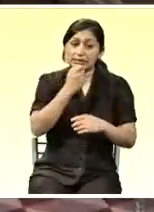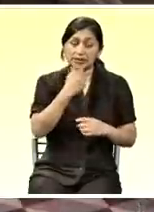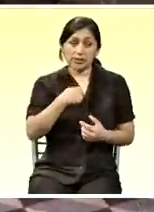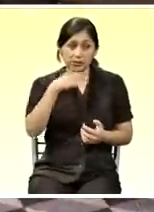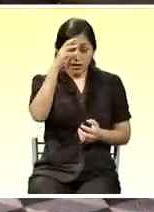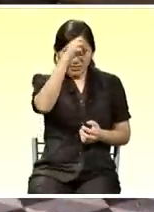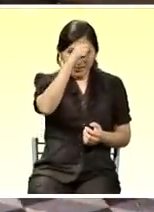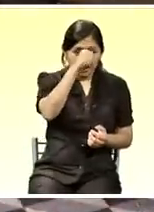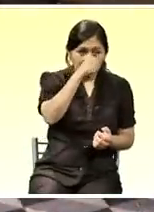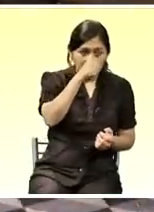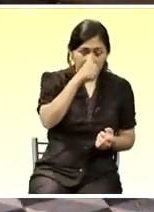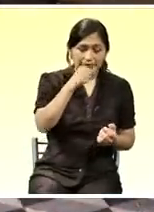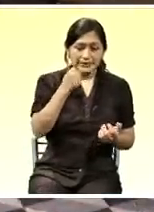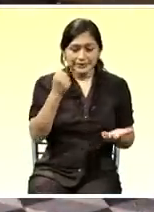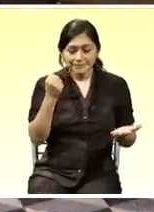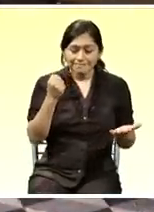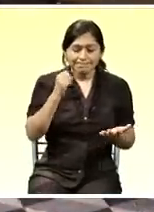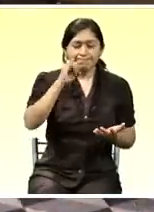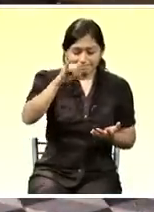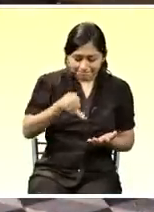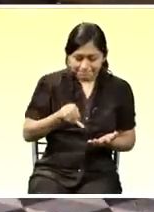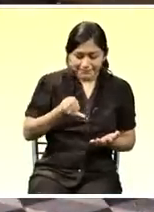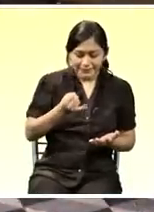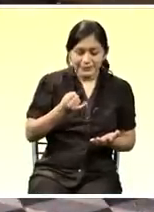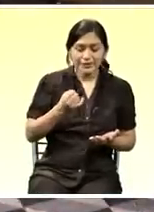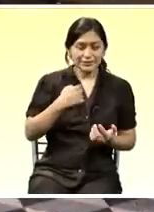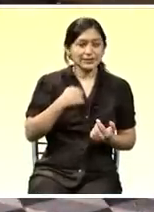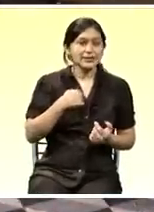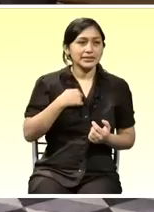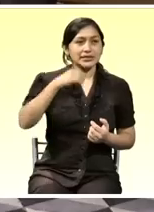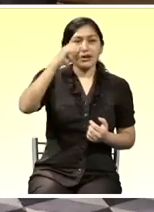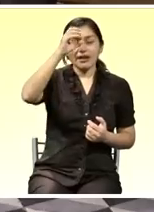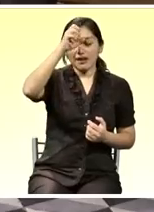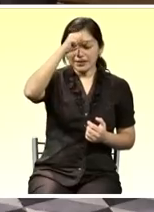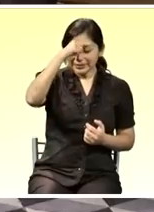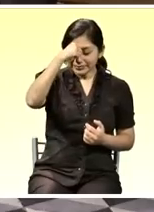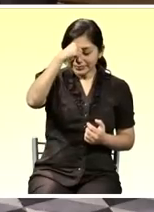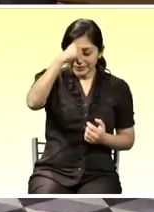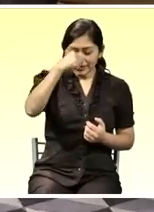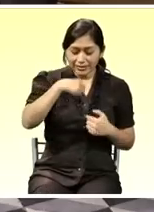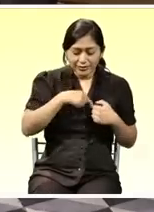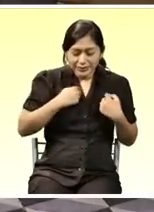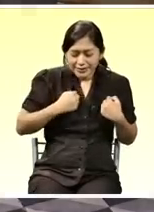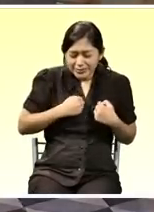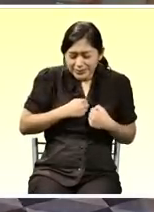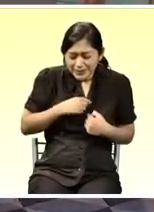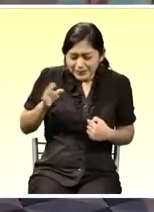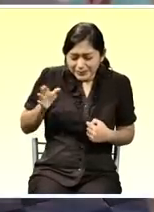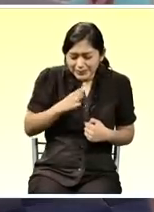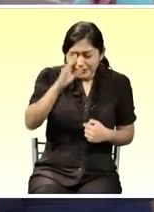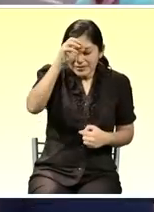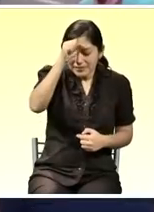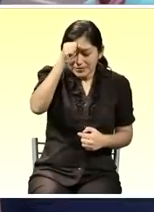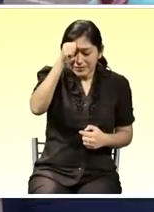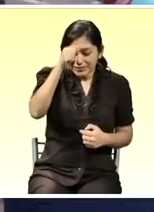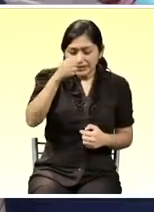haberte ofendido. Sí, Señor, me arrepiento de todo corazón de haberte negado